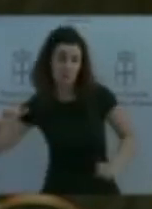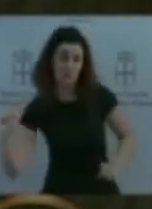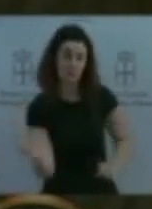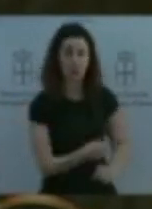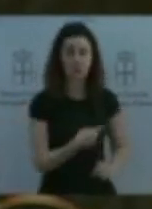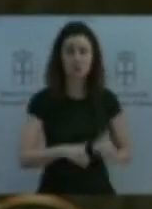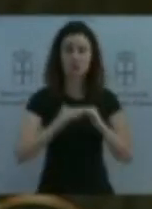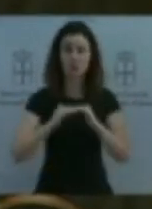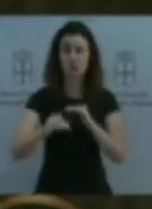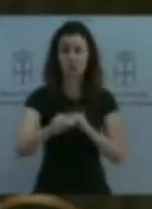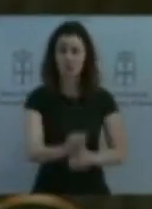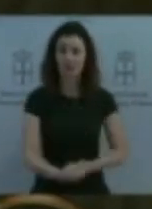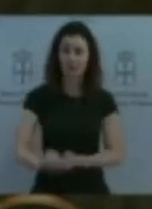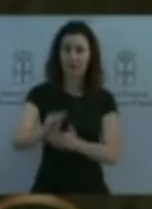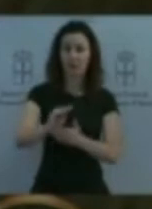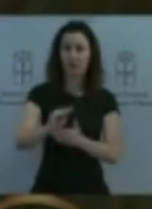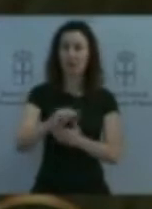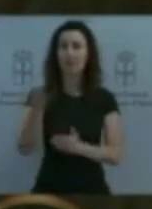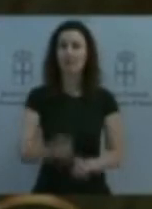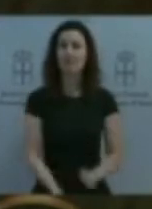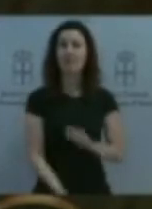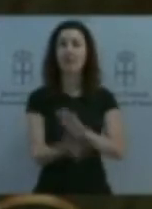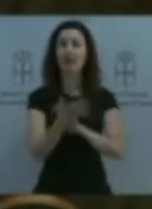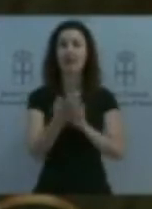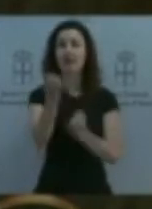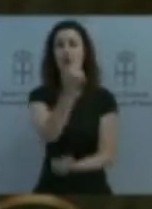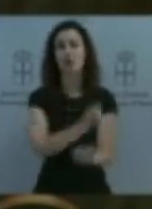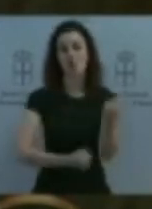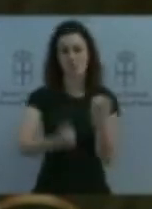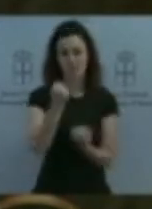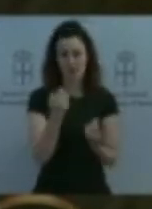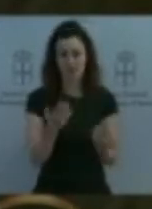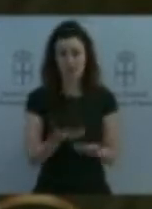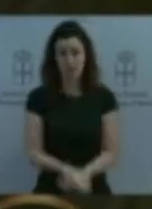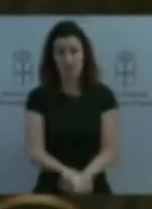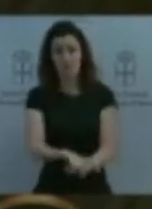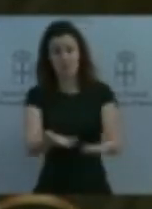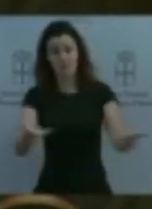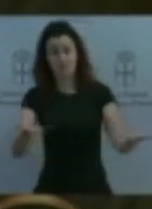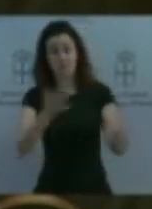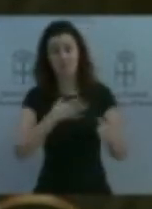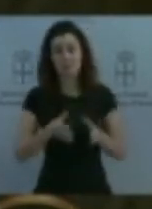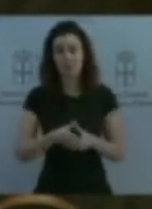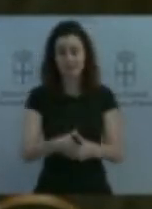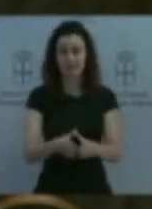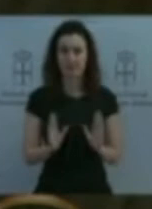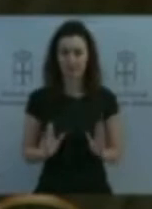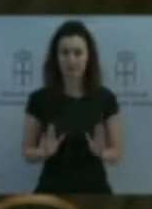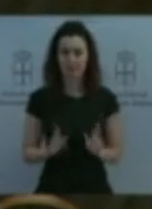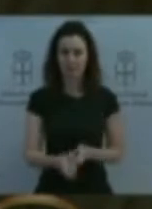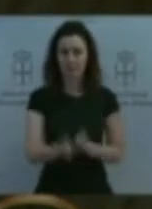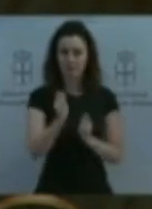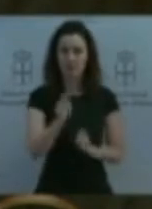generar actividad económica. Y los ponemos a disposición de nuestra flota pesquera, que son los profesionales del sector. Hay otro tipo de